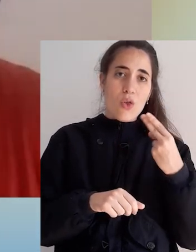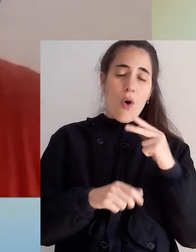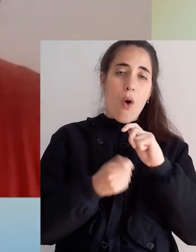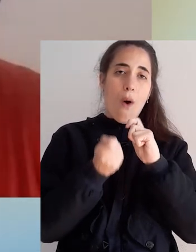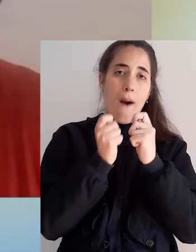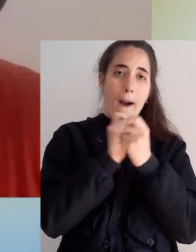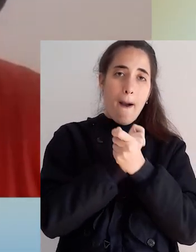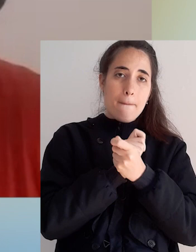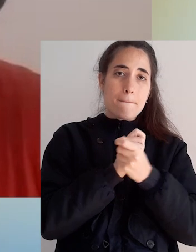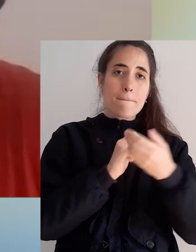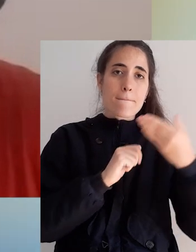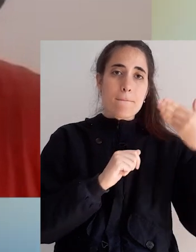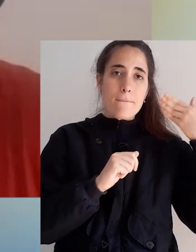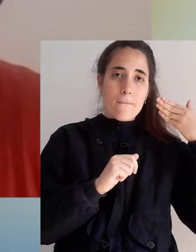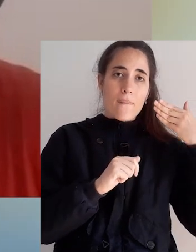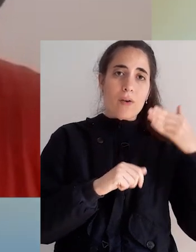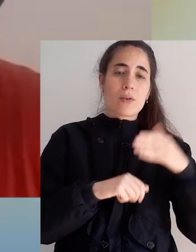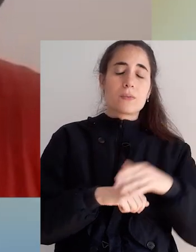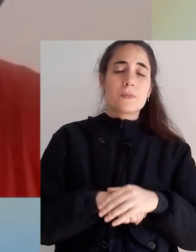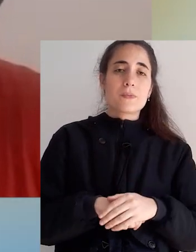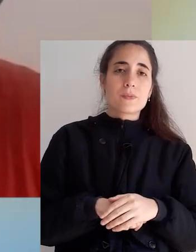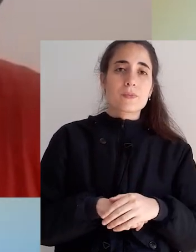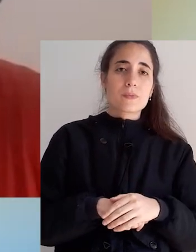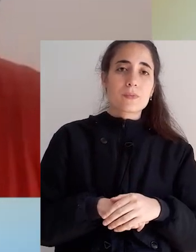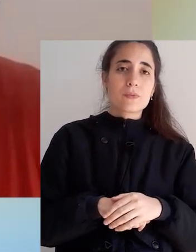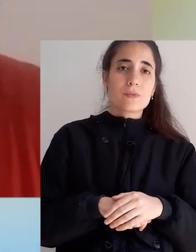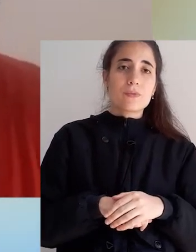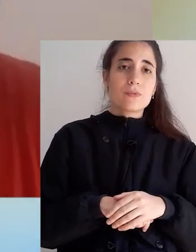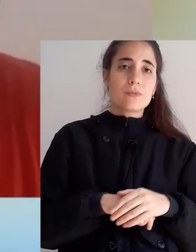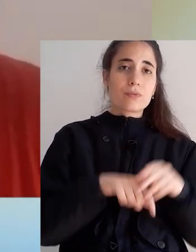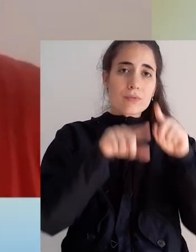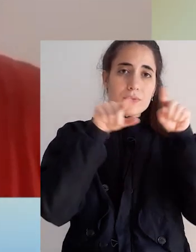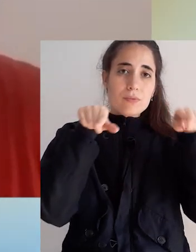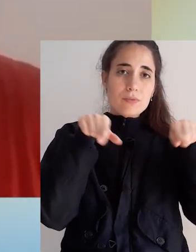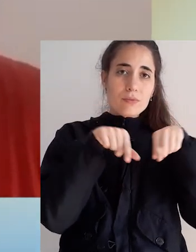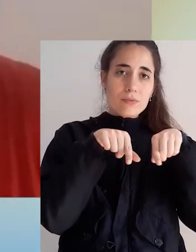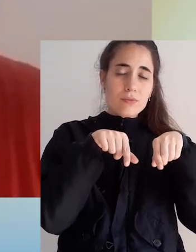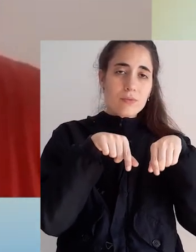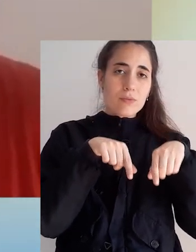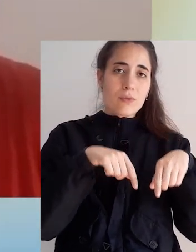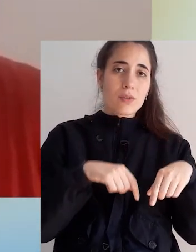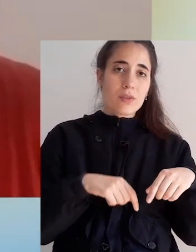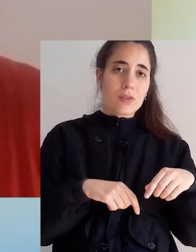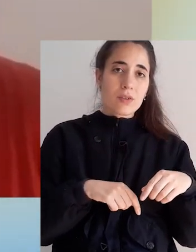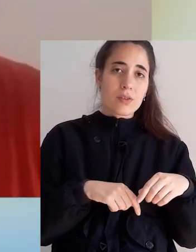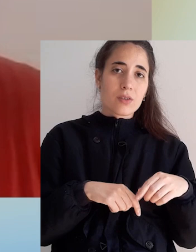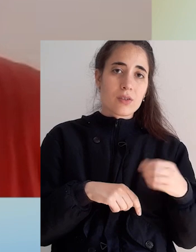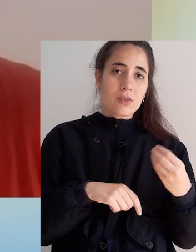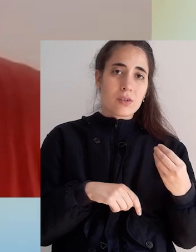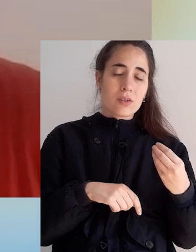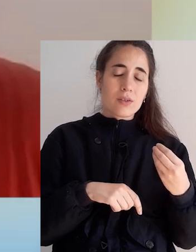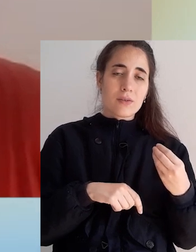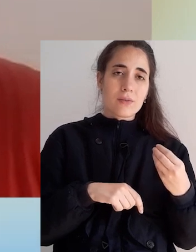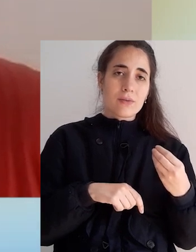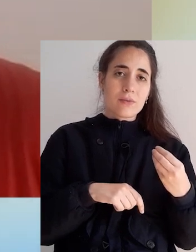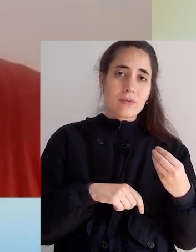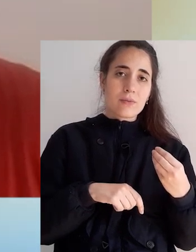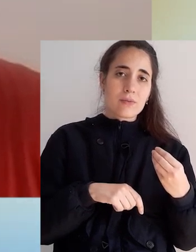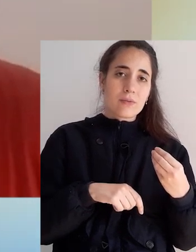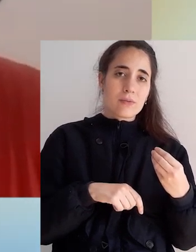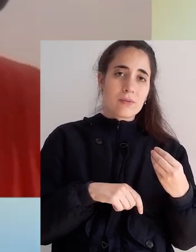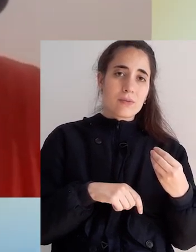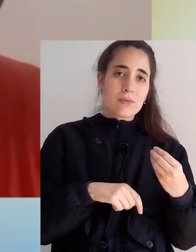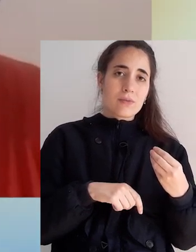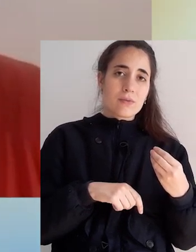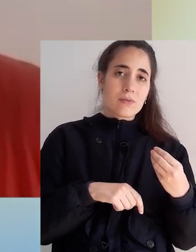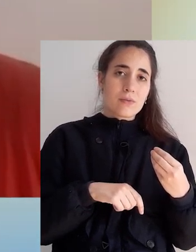establece que la Agencia Nacional, ANDIS, pasará a depender de la jefatura de gabinete de